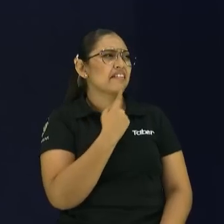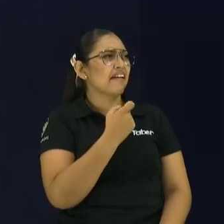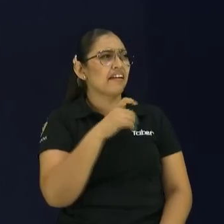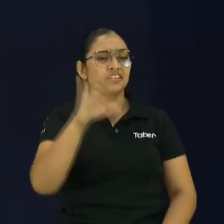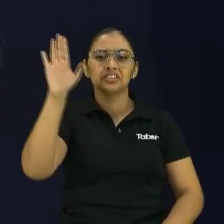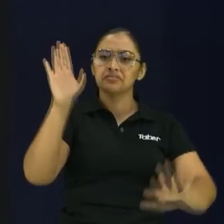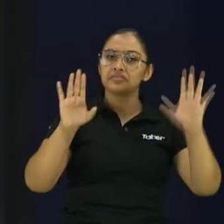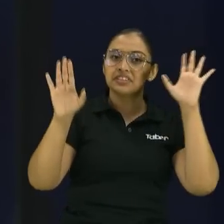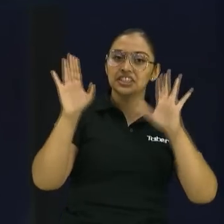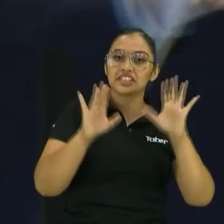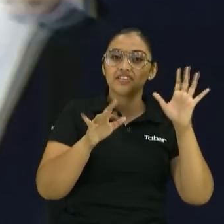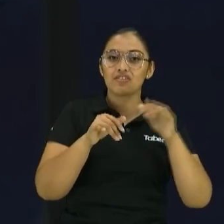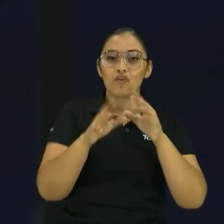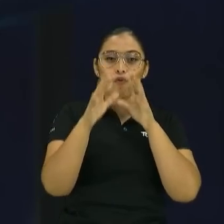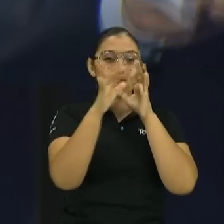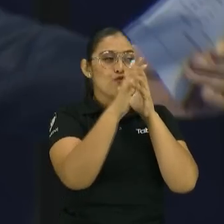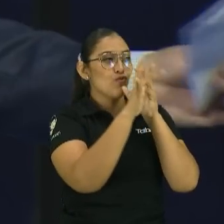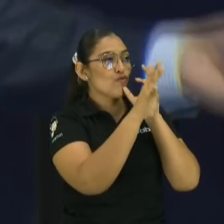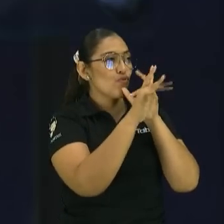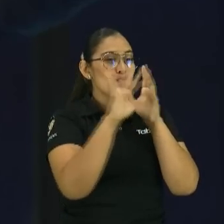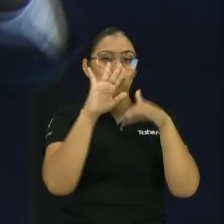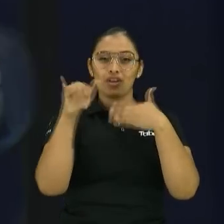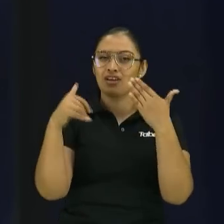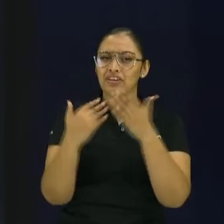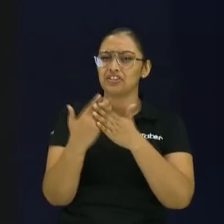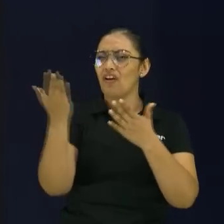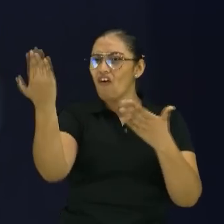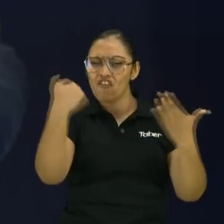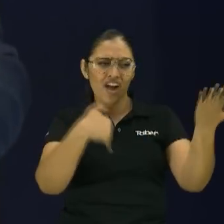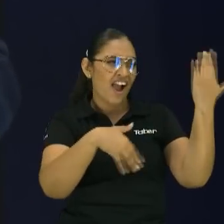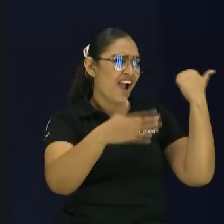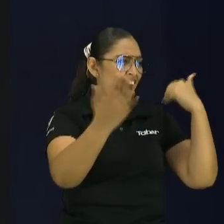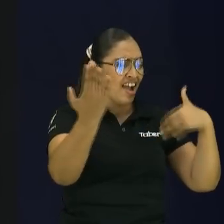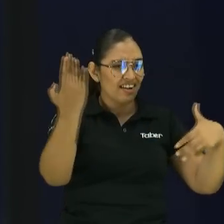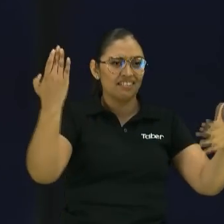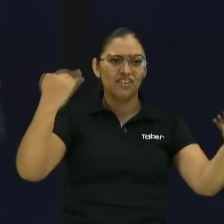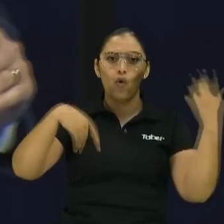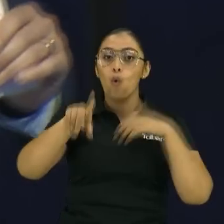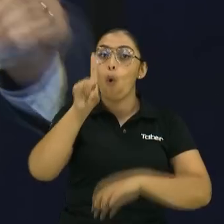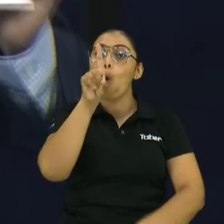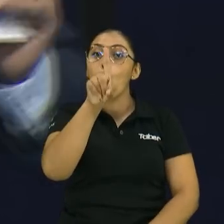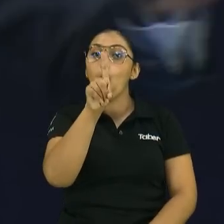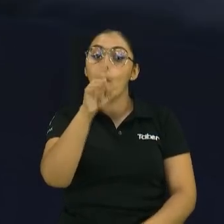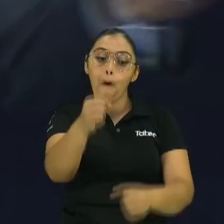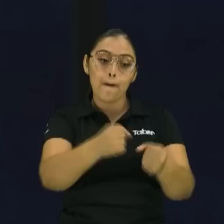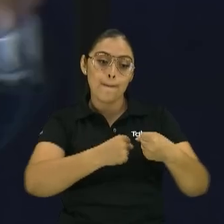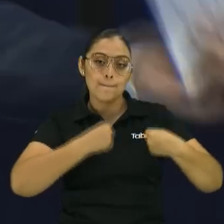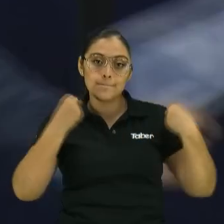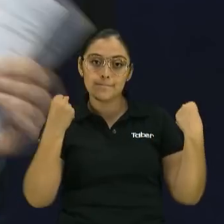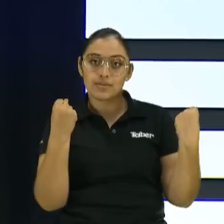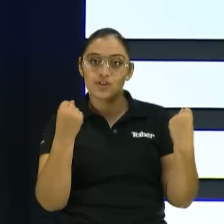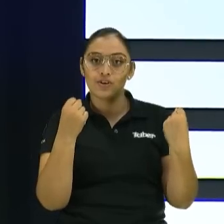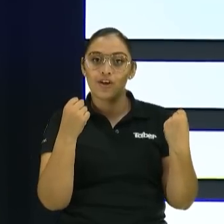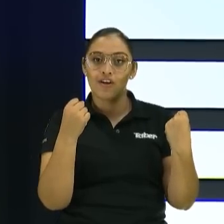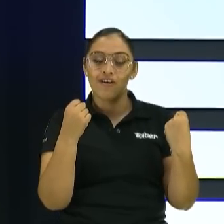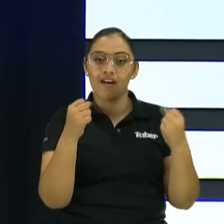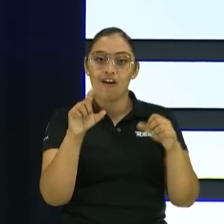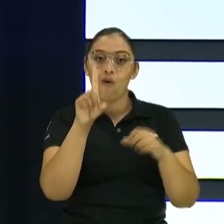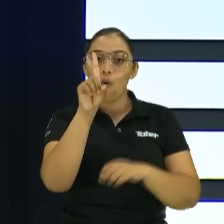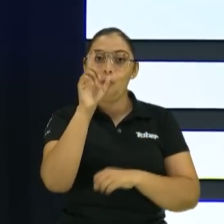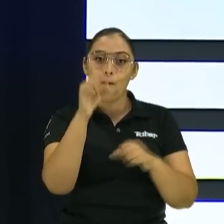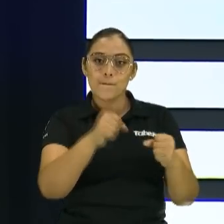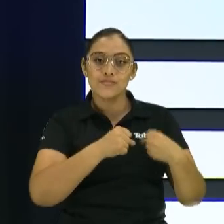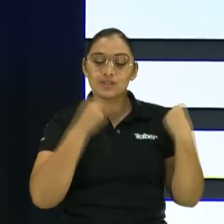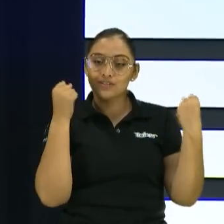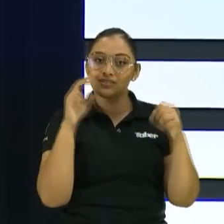comienzan las trompetas y los pitos y la gente venga para acá por un millón de dólares y él comienza a hacer la calistenia como su